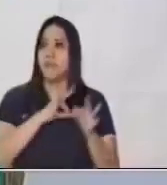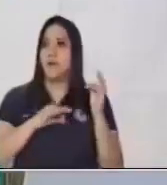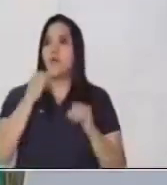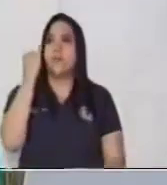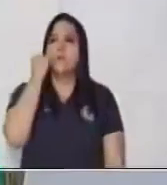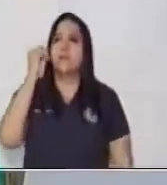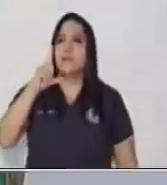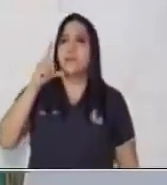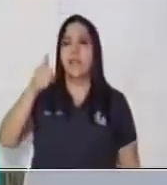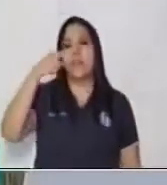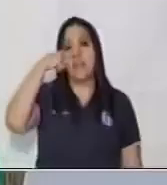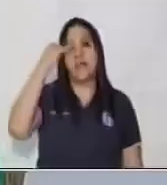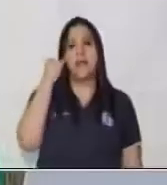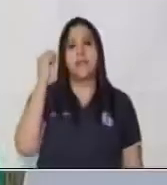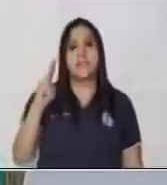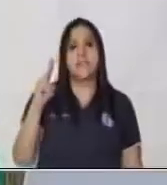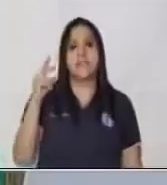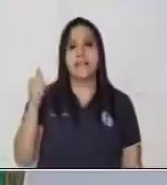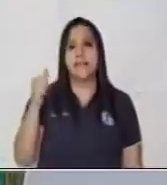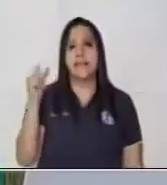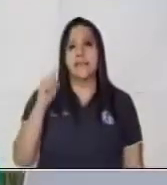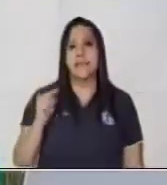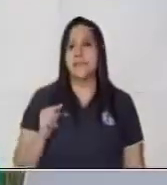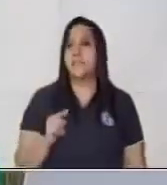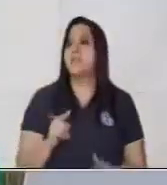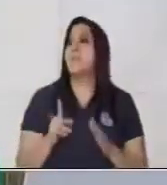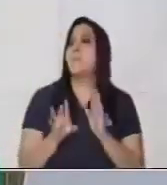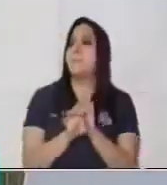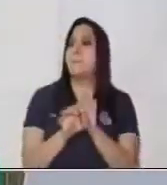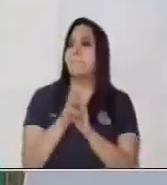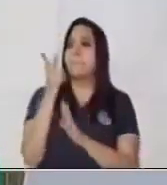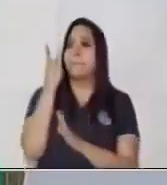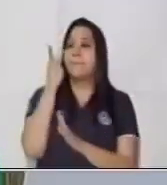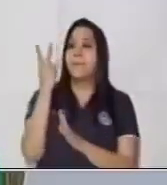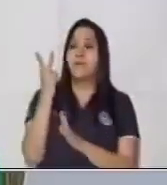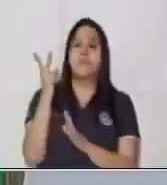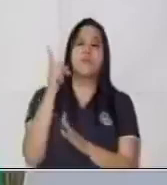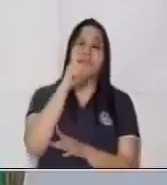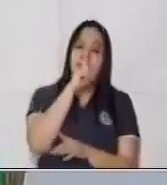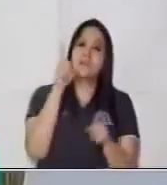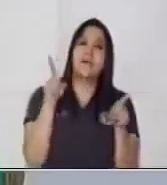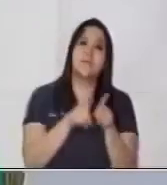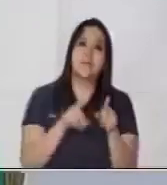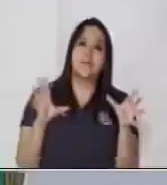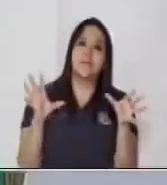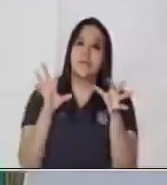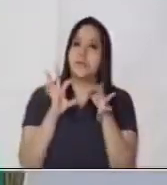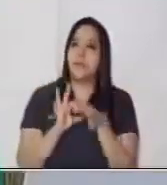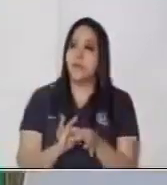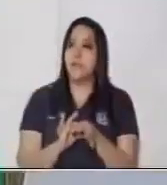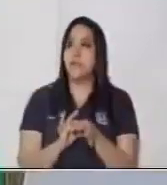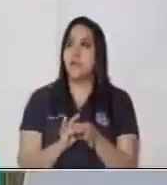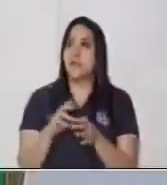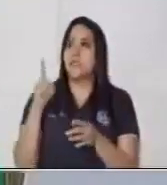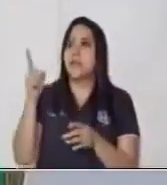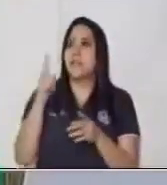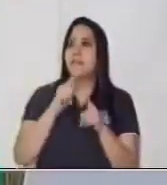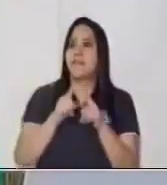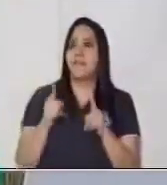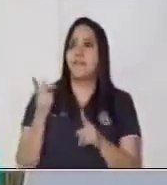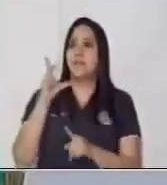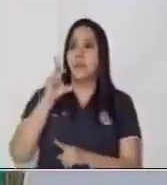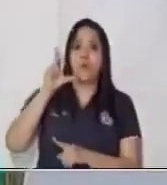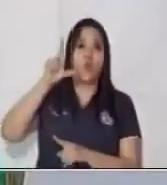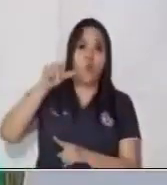hilativas. ¿Y cuáles intervienen en este caso? Ok, veamos, también son nexos y lo conforman